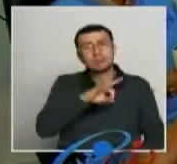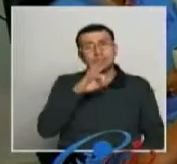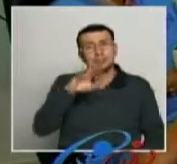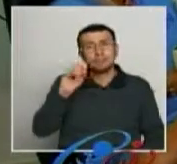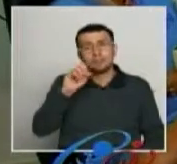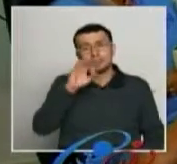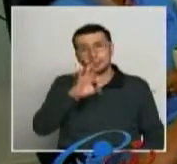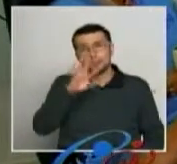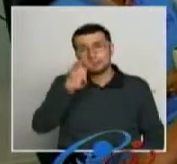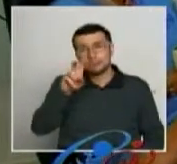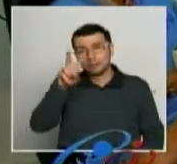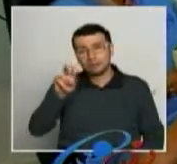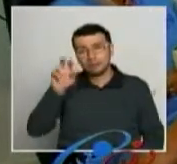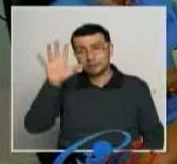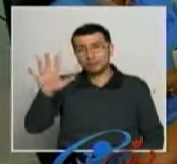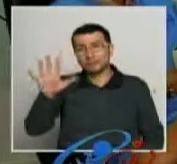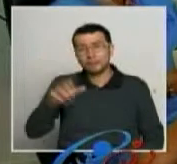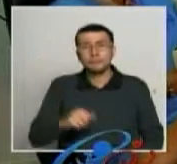330-3975,